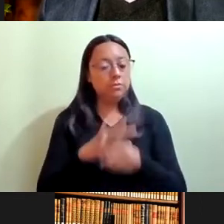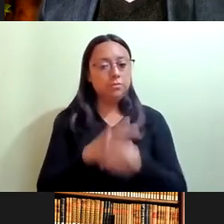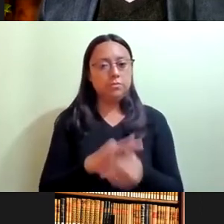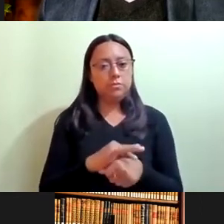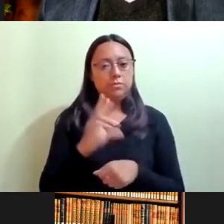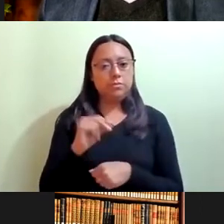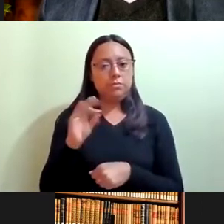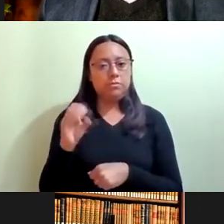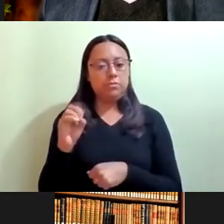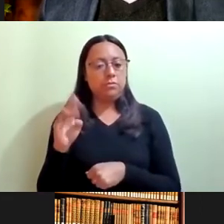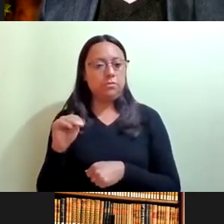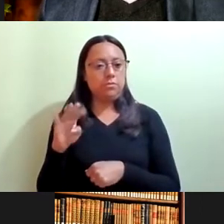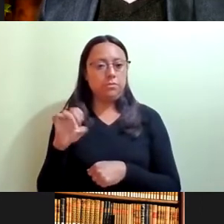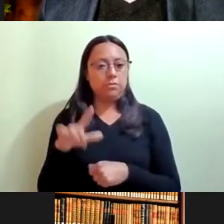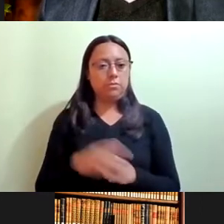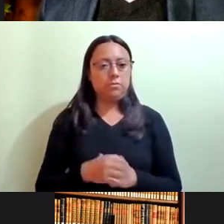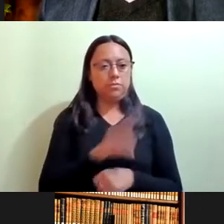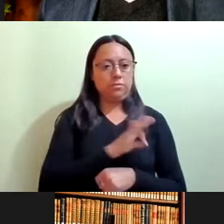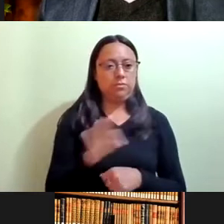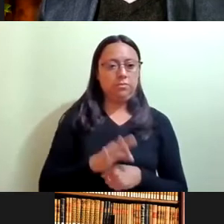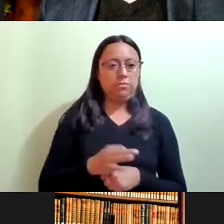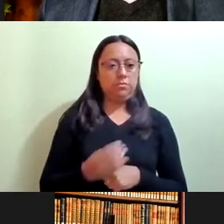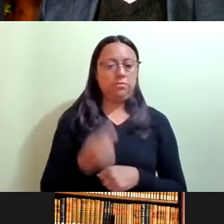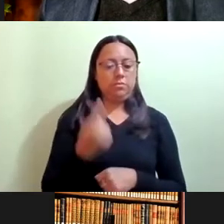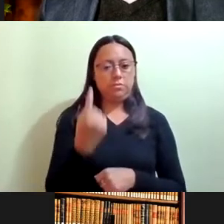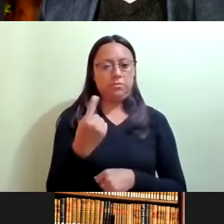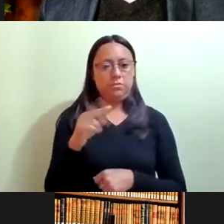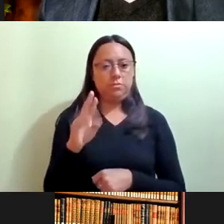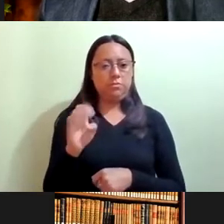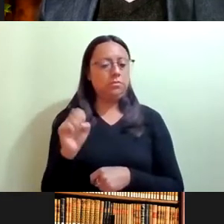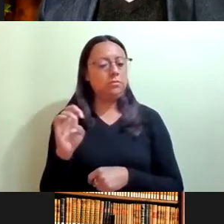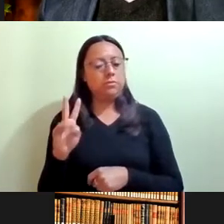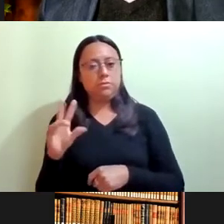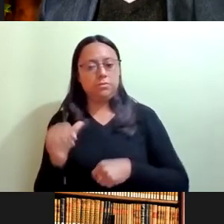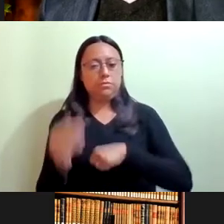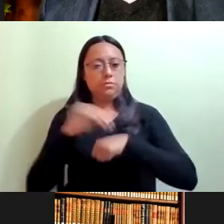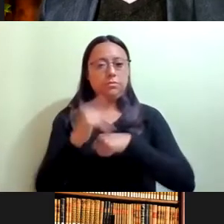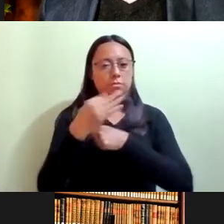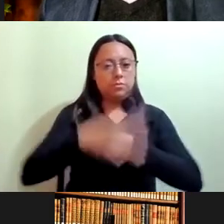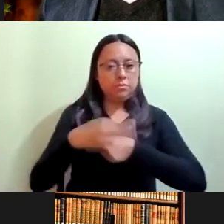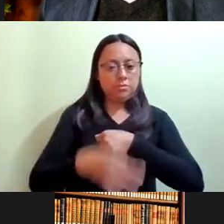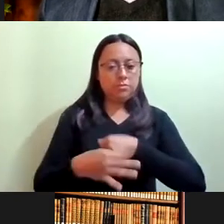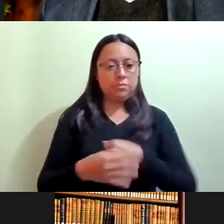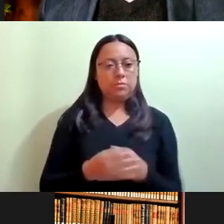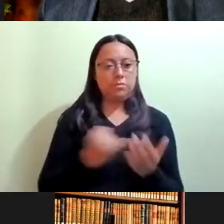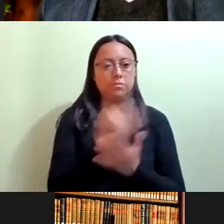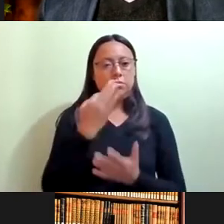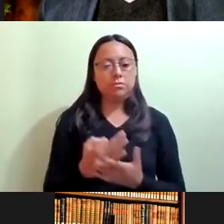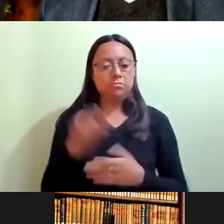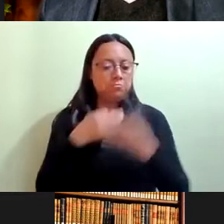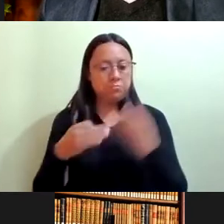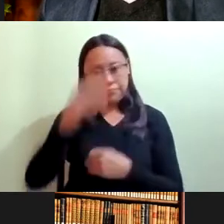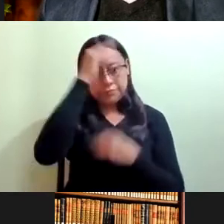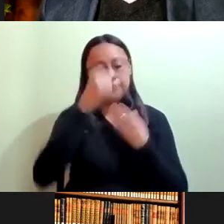formal, podría, mediante una reserva, agregarse un transitorio al dictamen, si todos estuvieran de acuerdo,